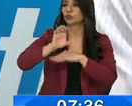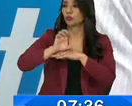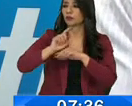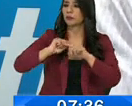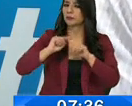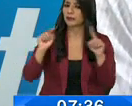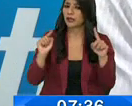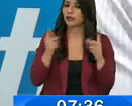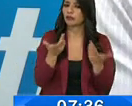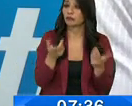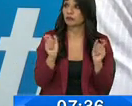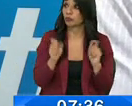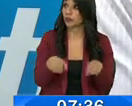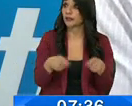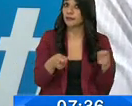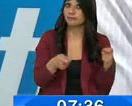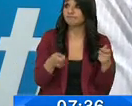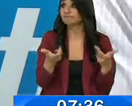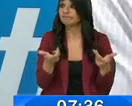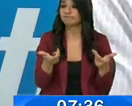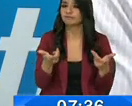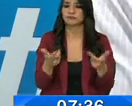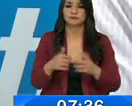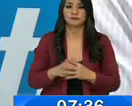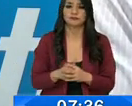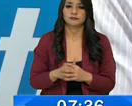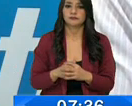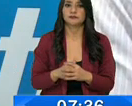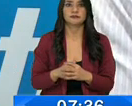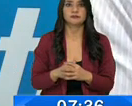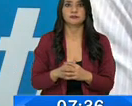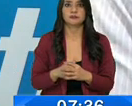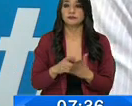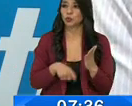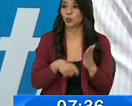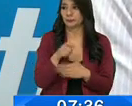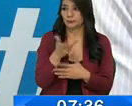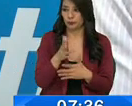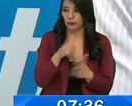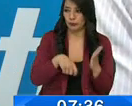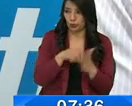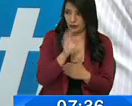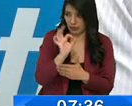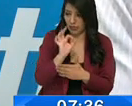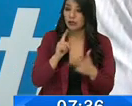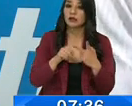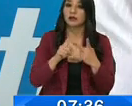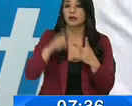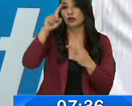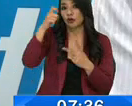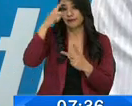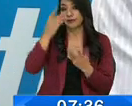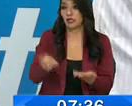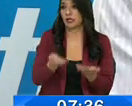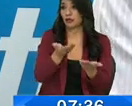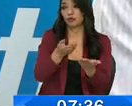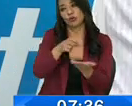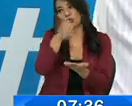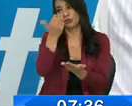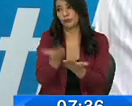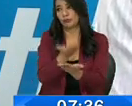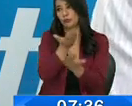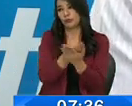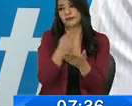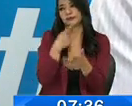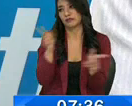la viabilidad? ¿Que no se apruebe, que el Ejecutivo presente otro proyecto más